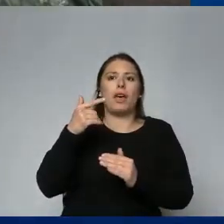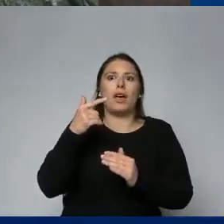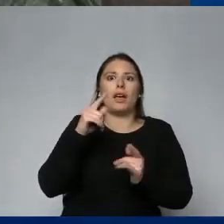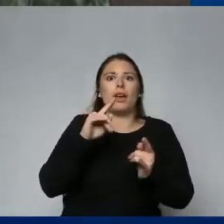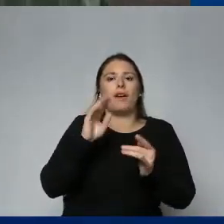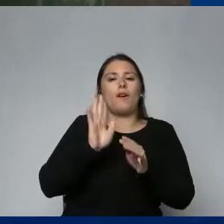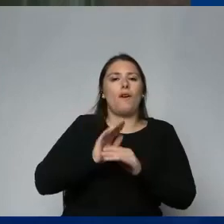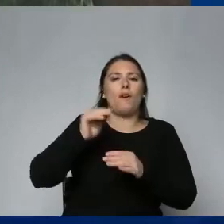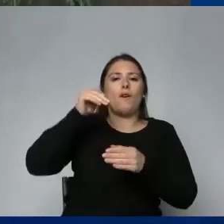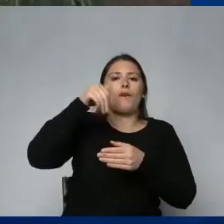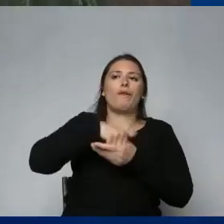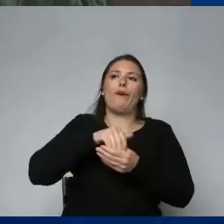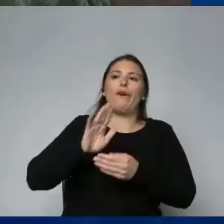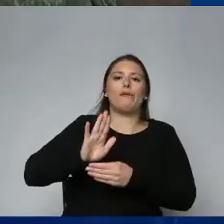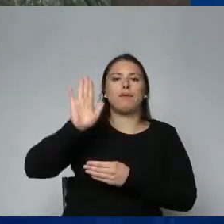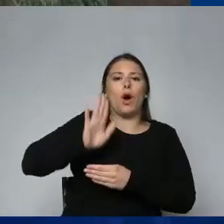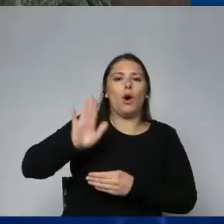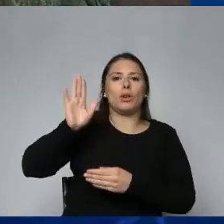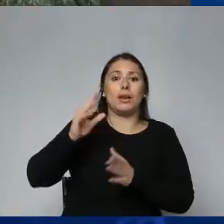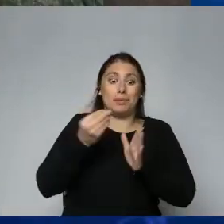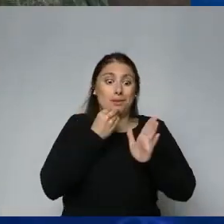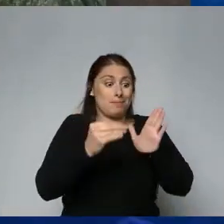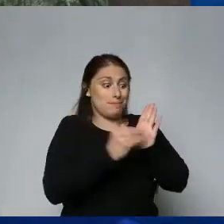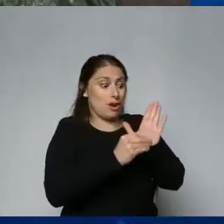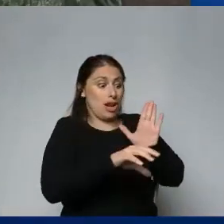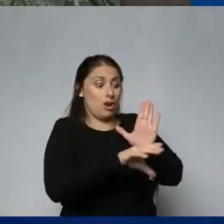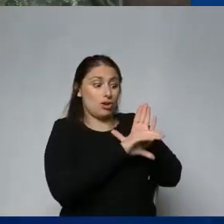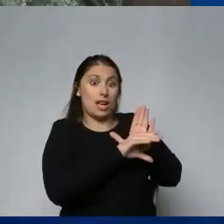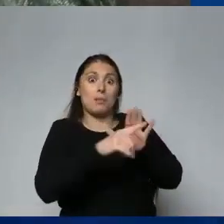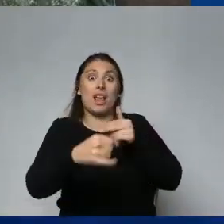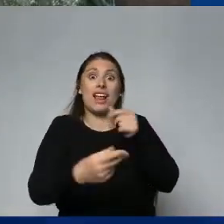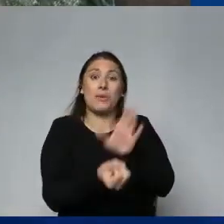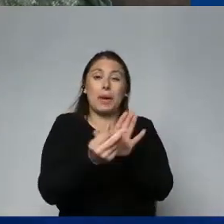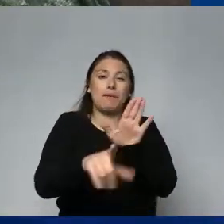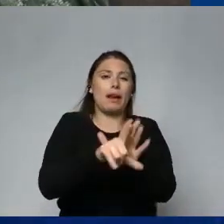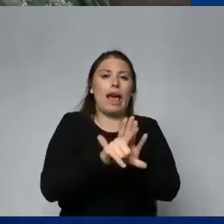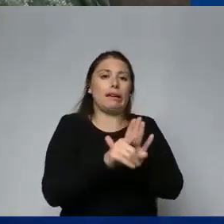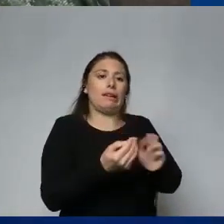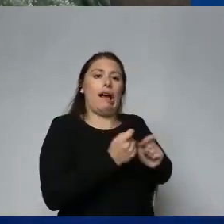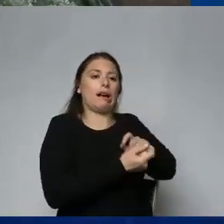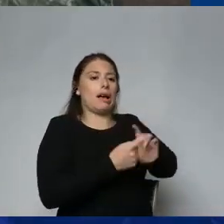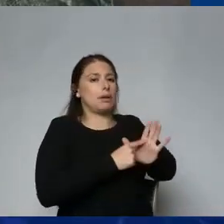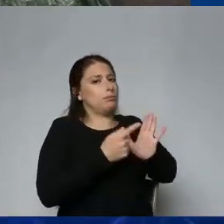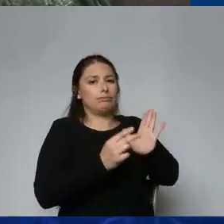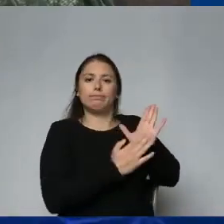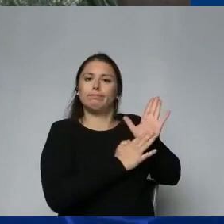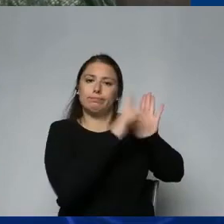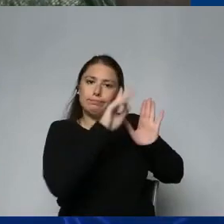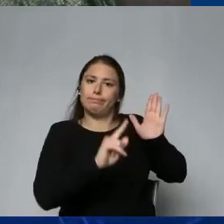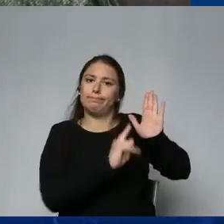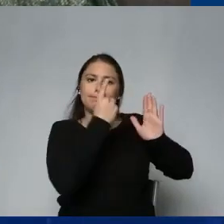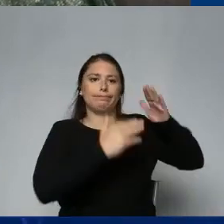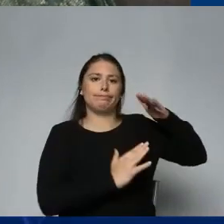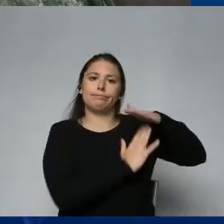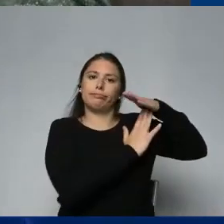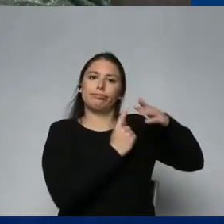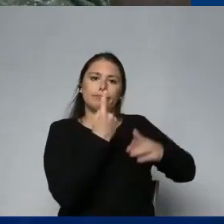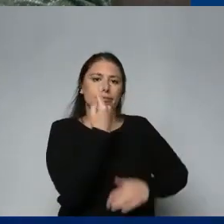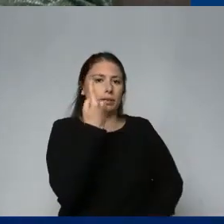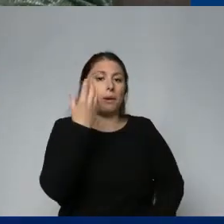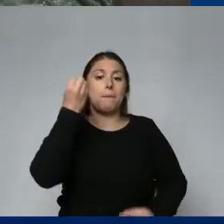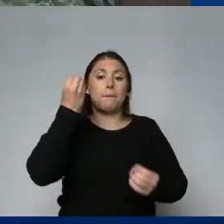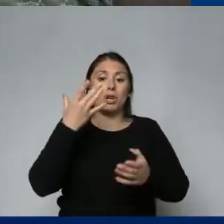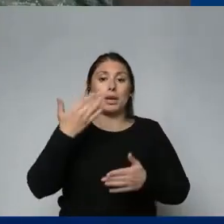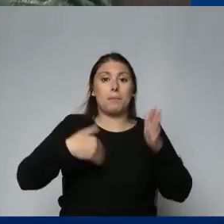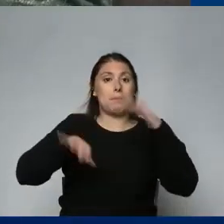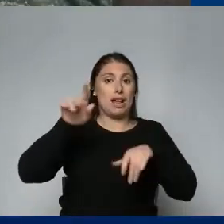justamente se ponen en las constituciones para que las leyes comunes no las puedan modificar. Porque las